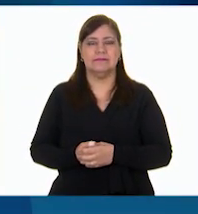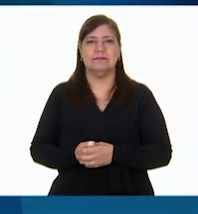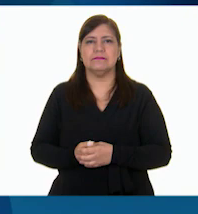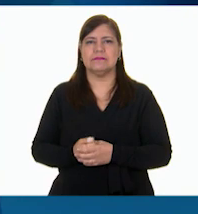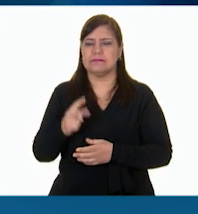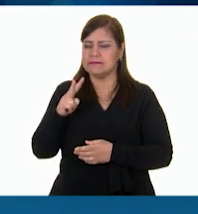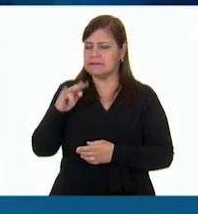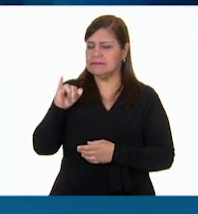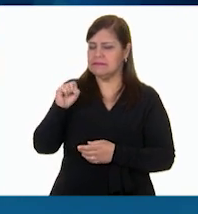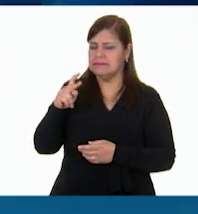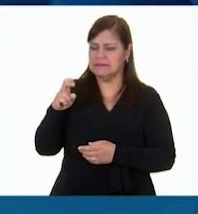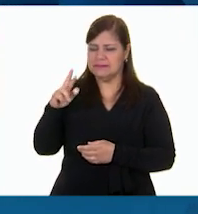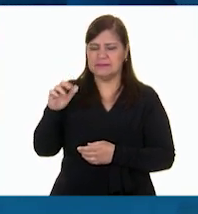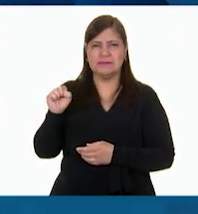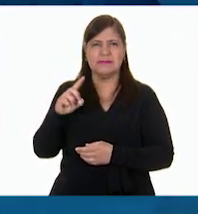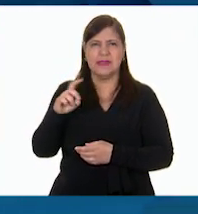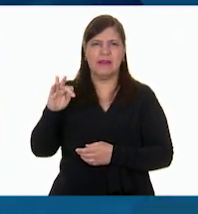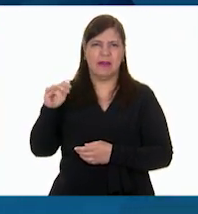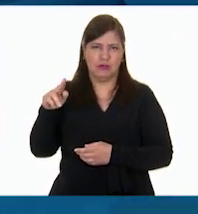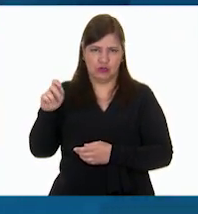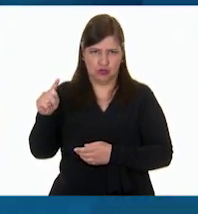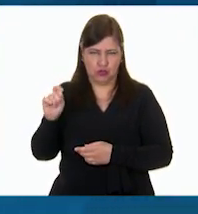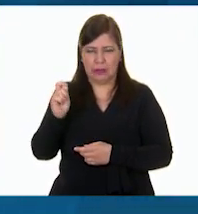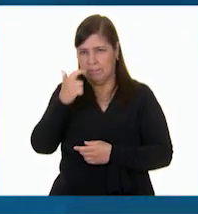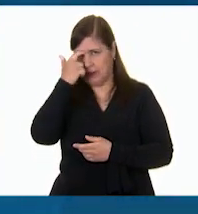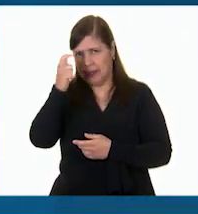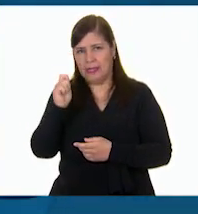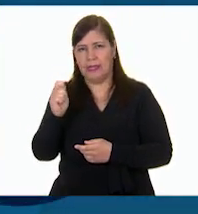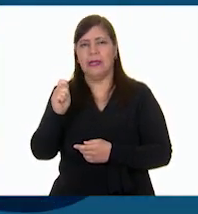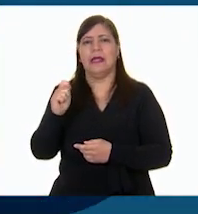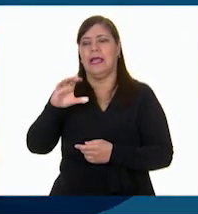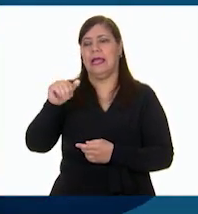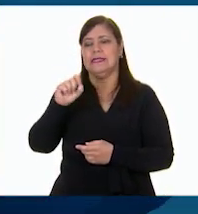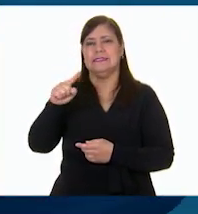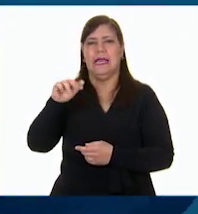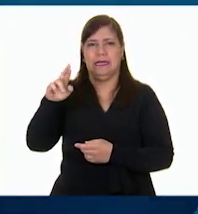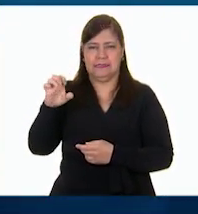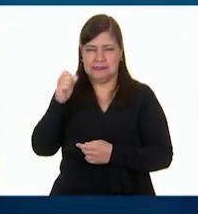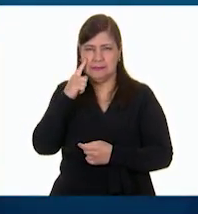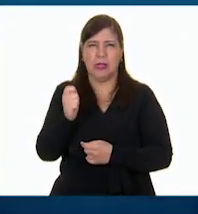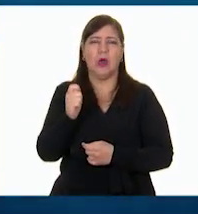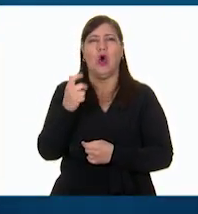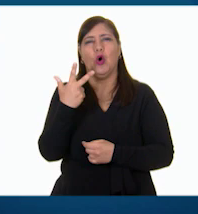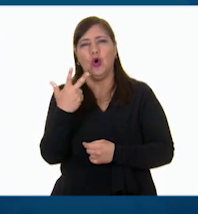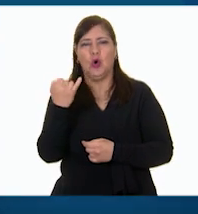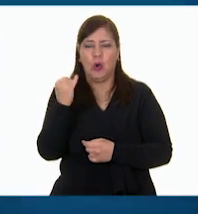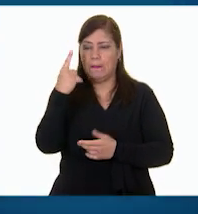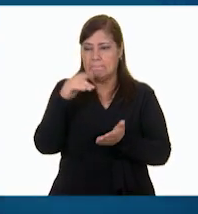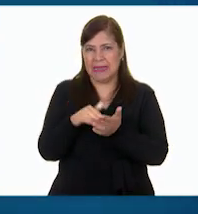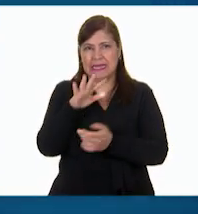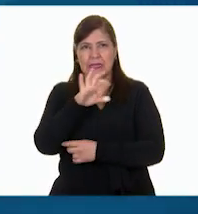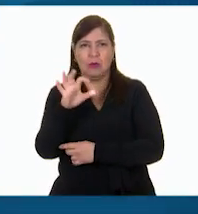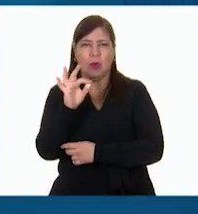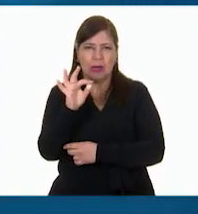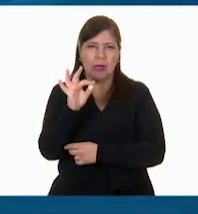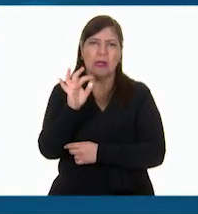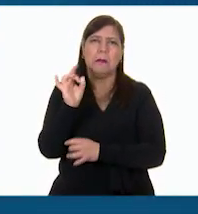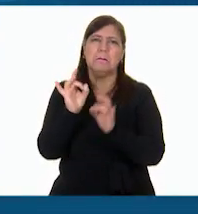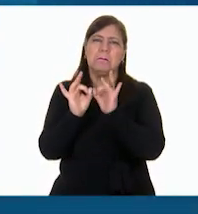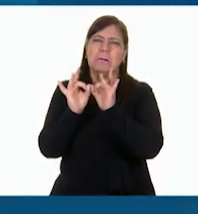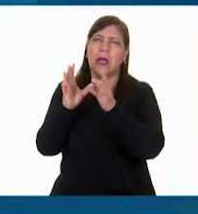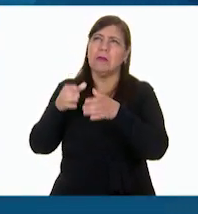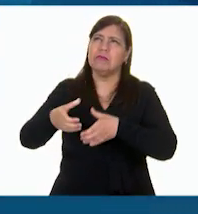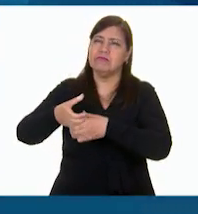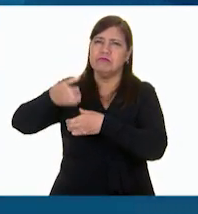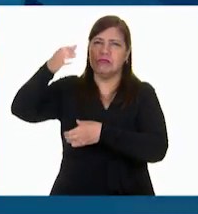Las vísperas del Fausto. Adolfo Bioy Casares. Esa noche de junio de 1540, en la Cámara de la Torre, el